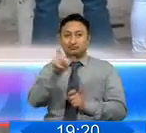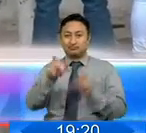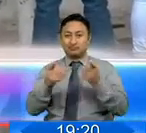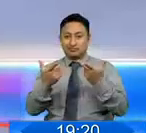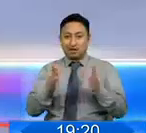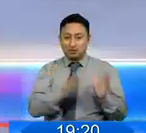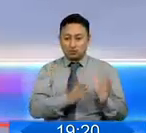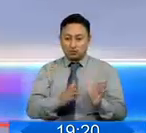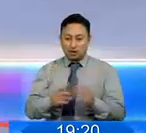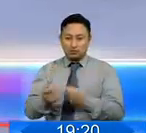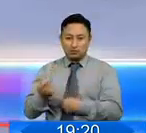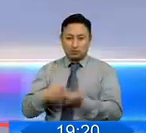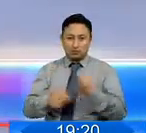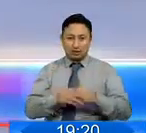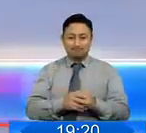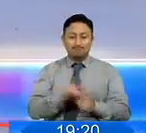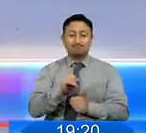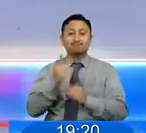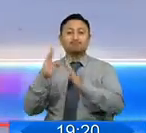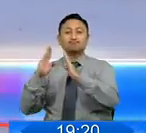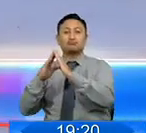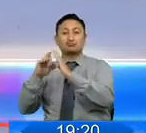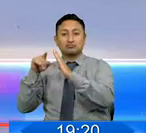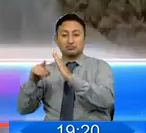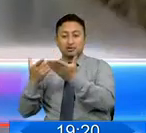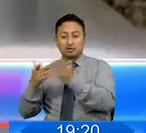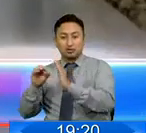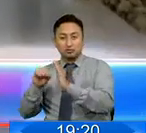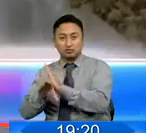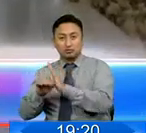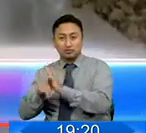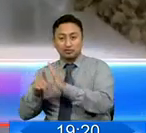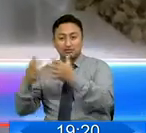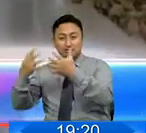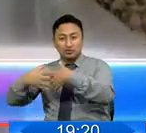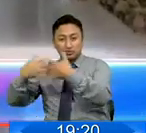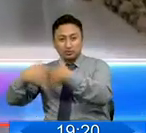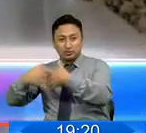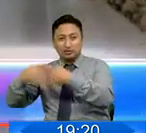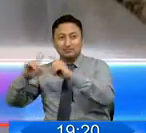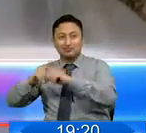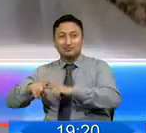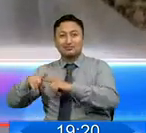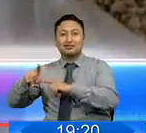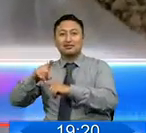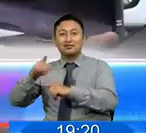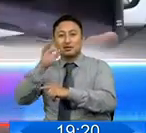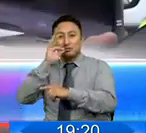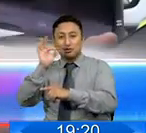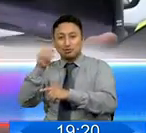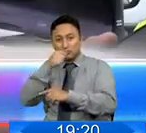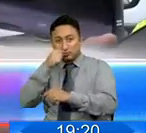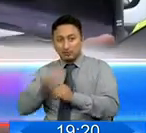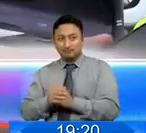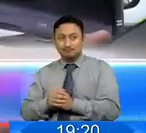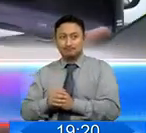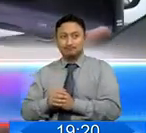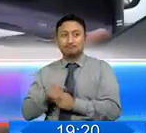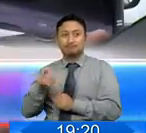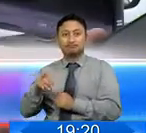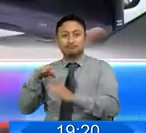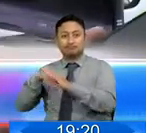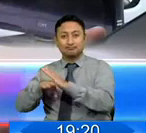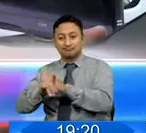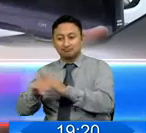de la droga. La primera vivienda estaba acondicionada para la elaboración de diferentes tipos de estupefacientes. Ahí nosotros